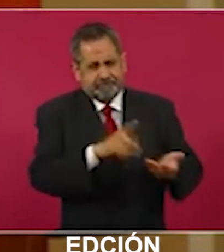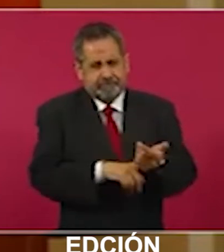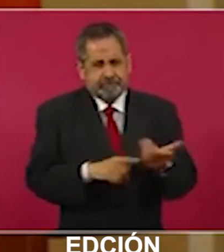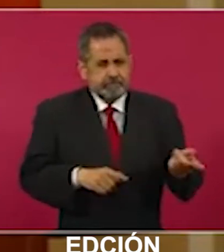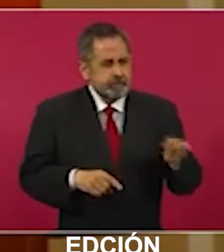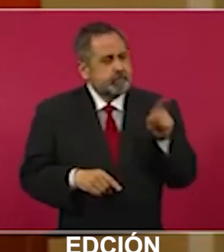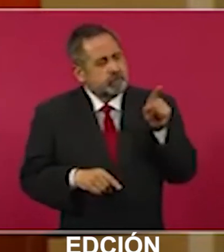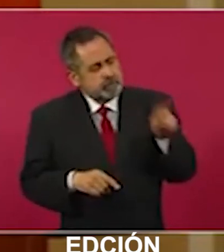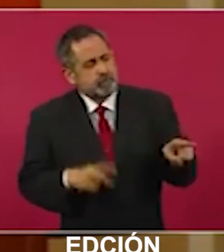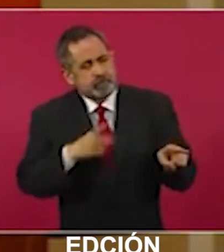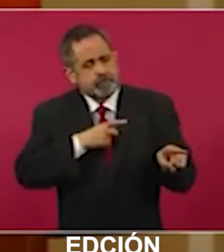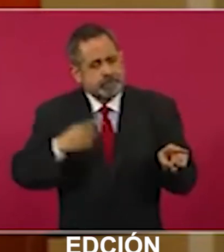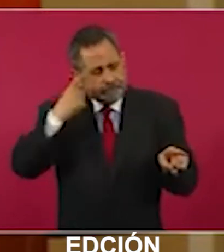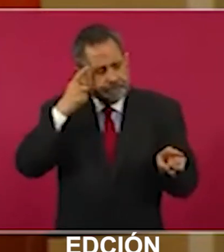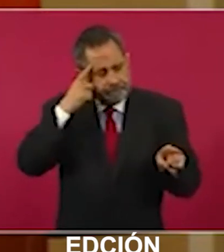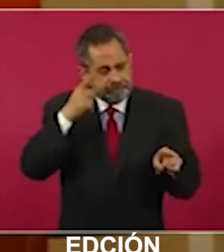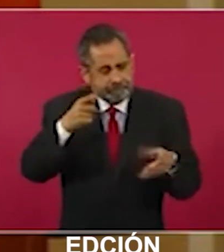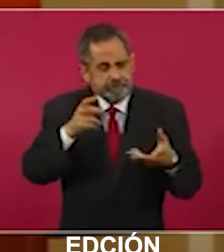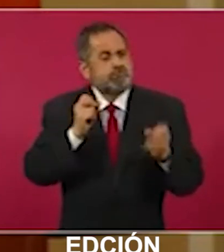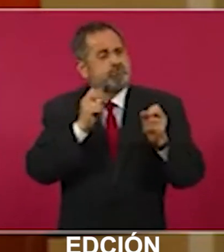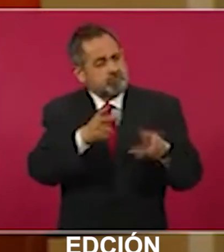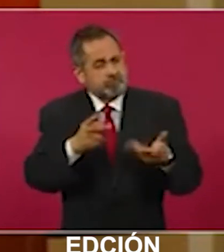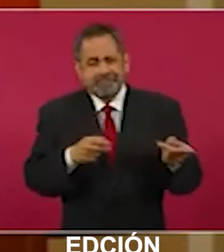pedirles que aplicaran